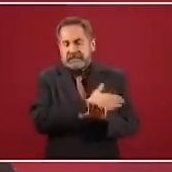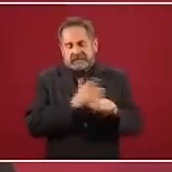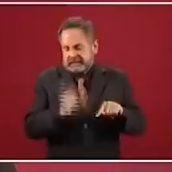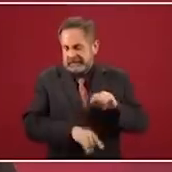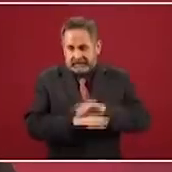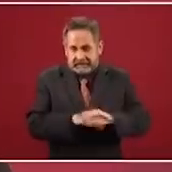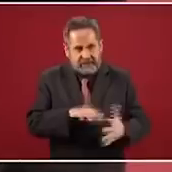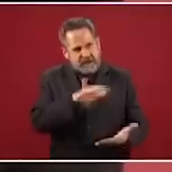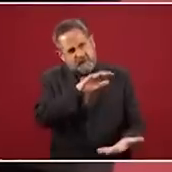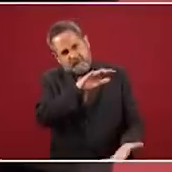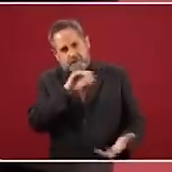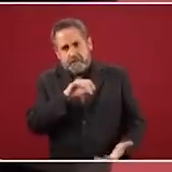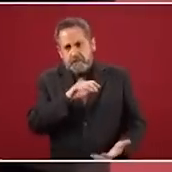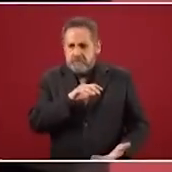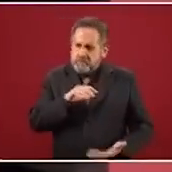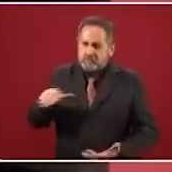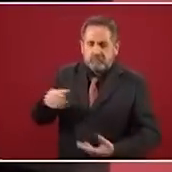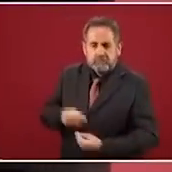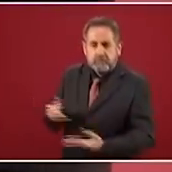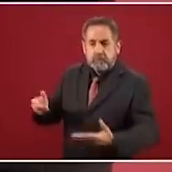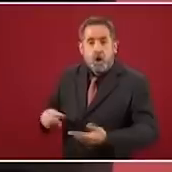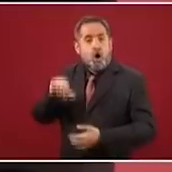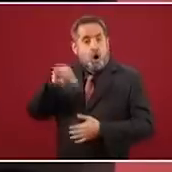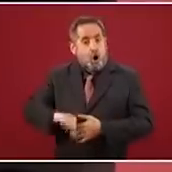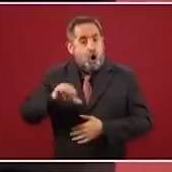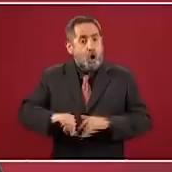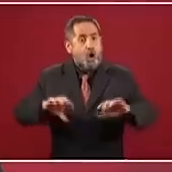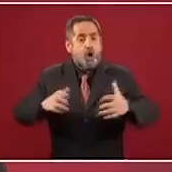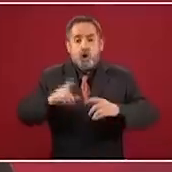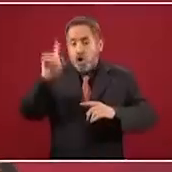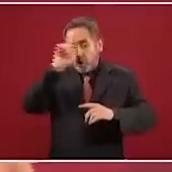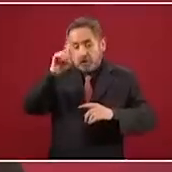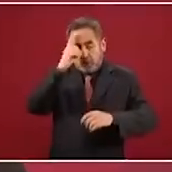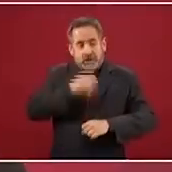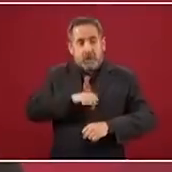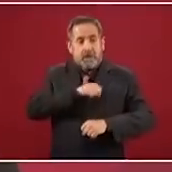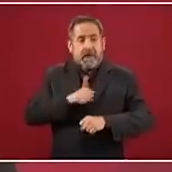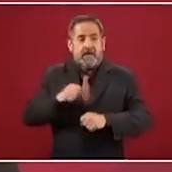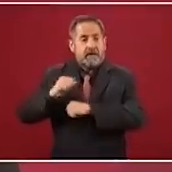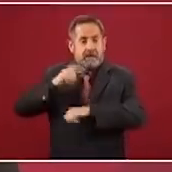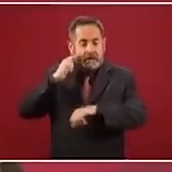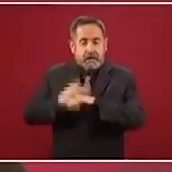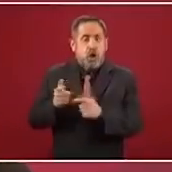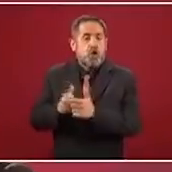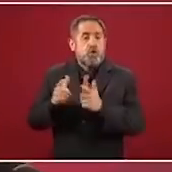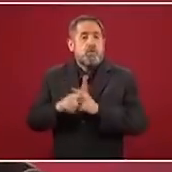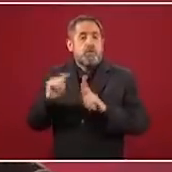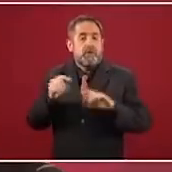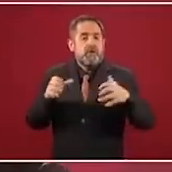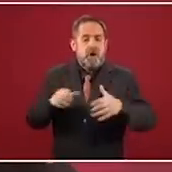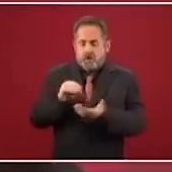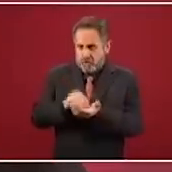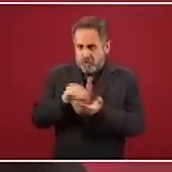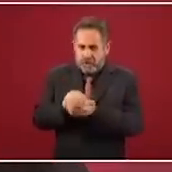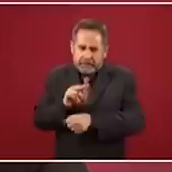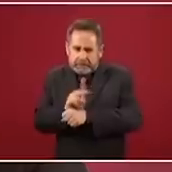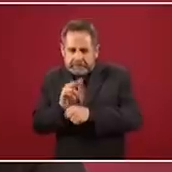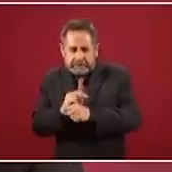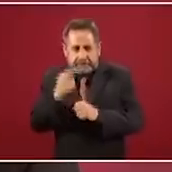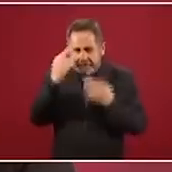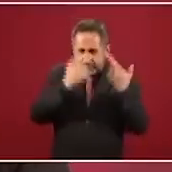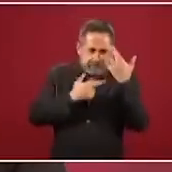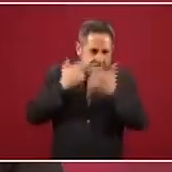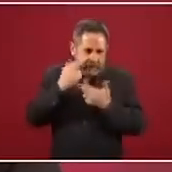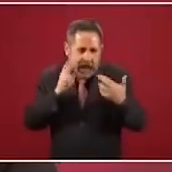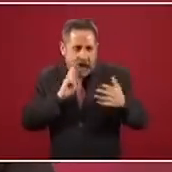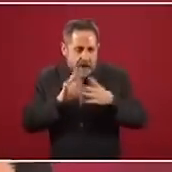pasada. Hoy precisamente se reúne el Consejo de Salubridad General, el grupo técnico, que va a seguir revisando el compendio de